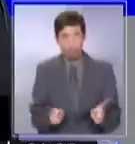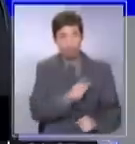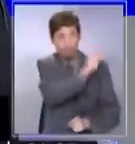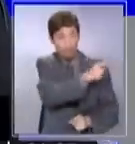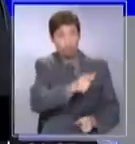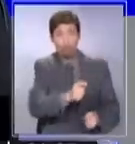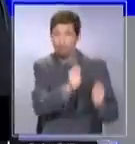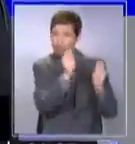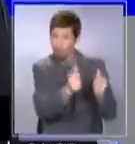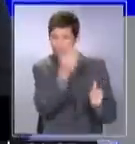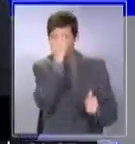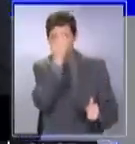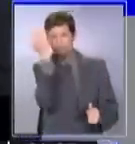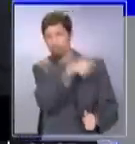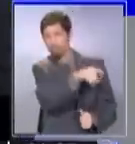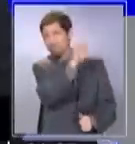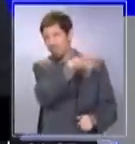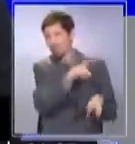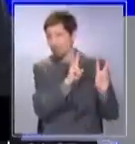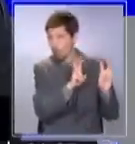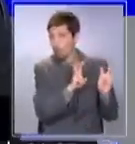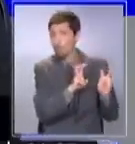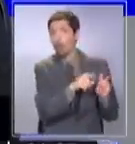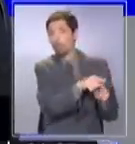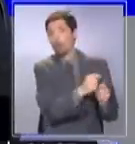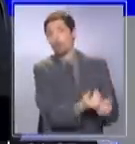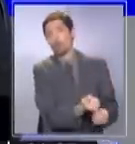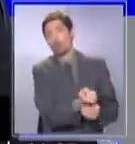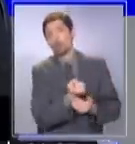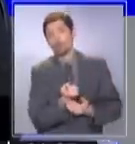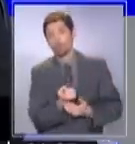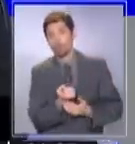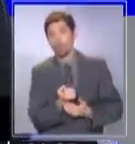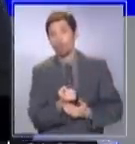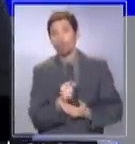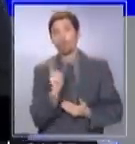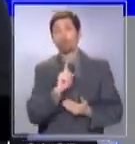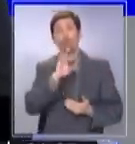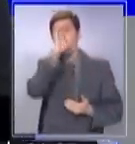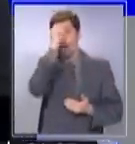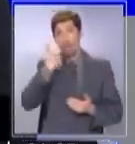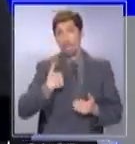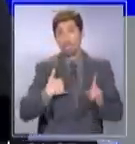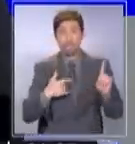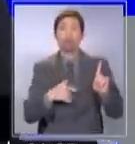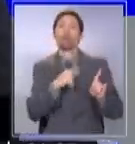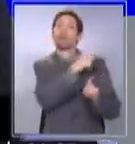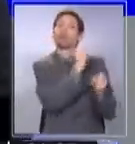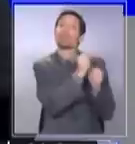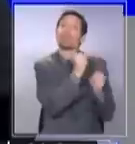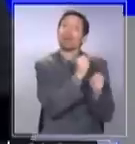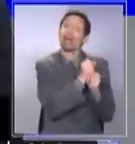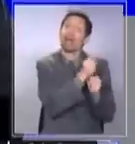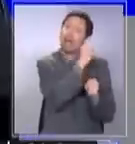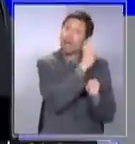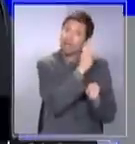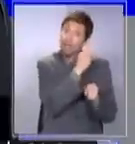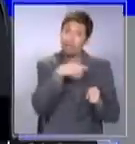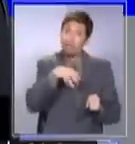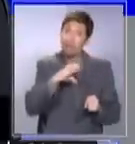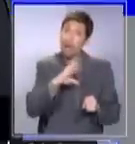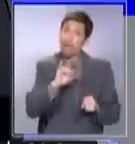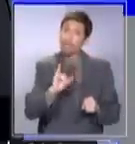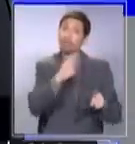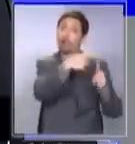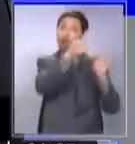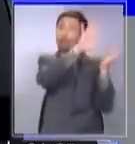lleva muchos años en esto que además no es solamente una gente que de origen argentino sino que trabajaron con macri y en otras campañas presidenciales en